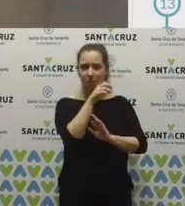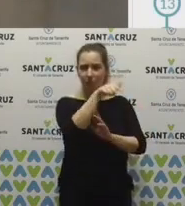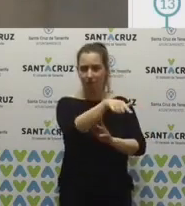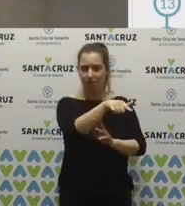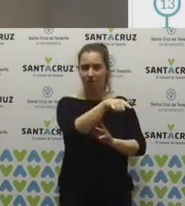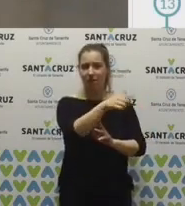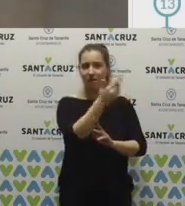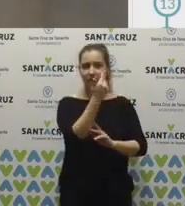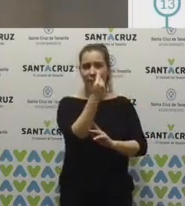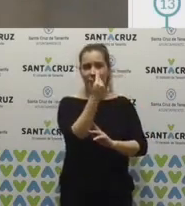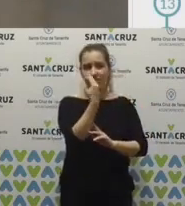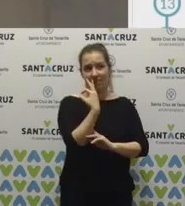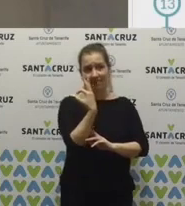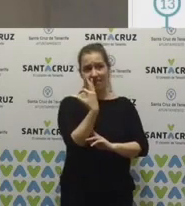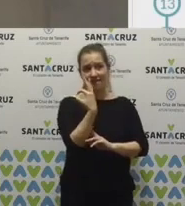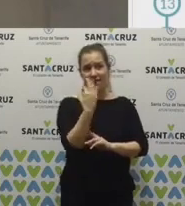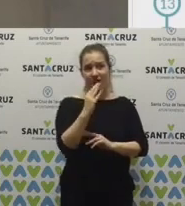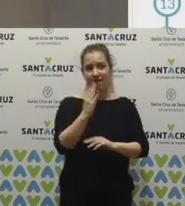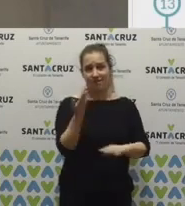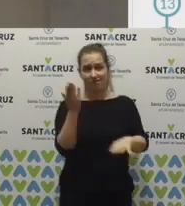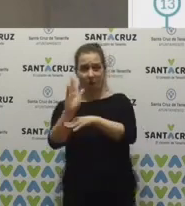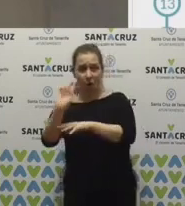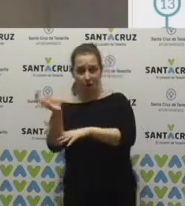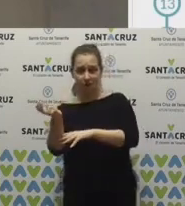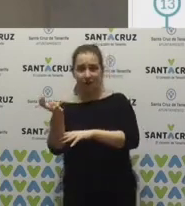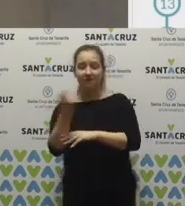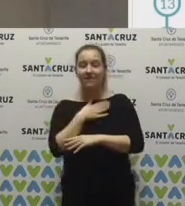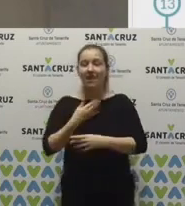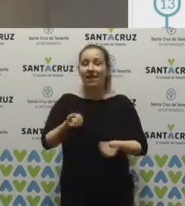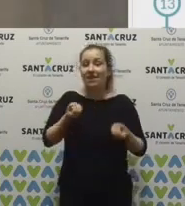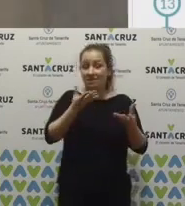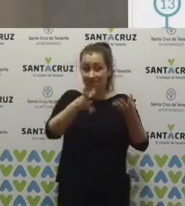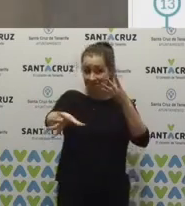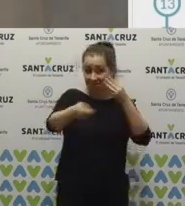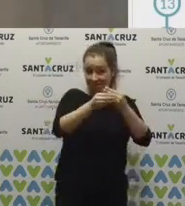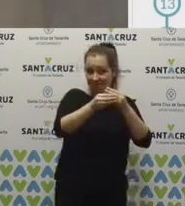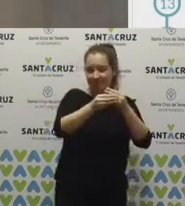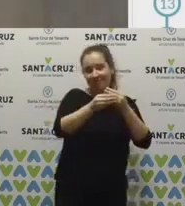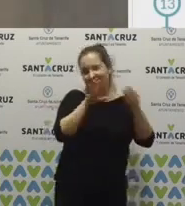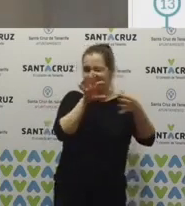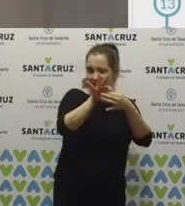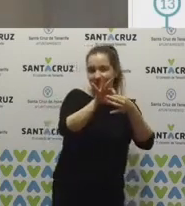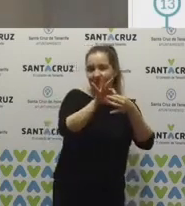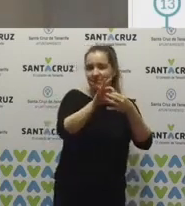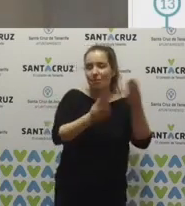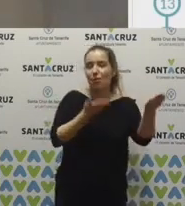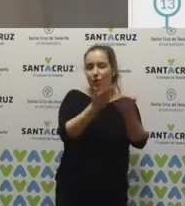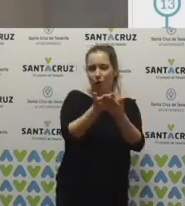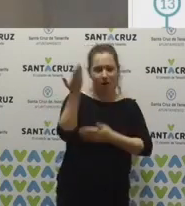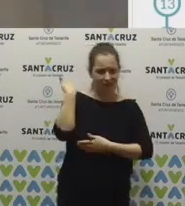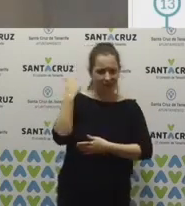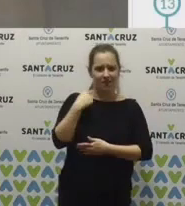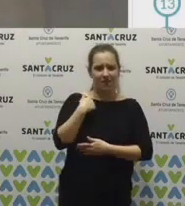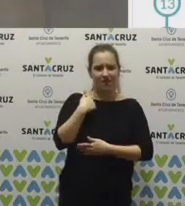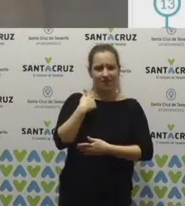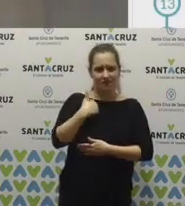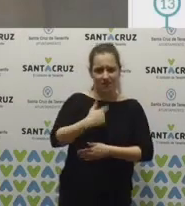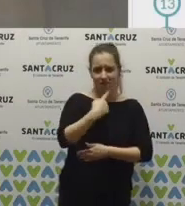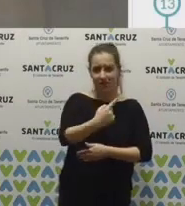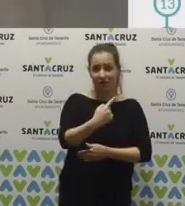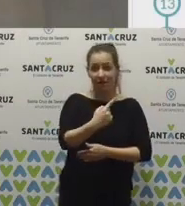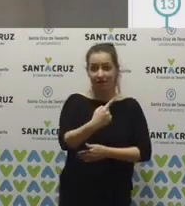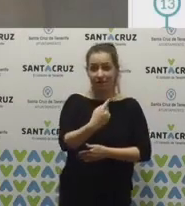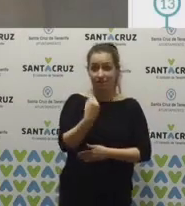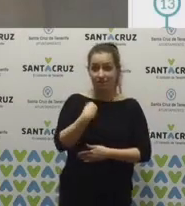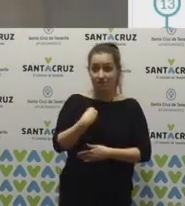interés en presentar otra si quería comunicar antes que existe un equipo de